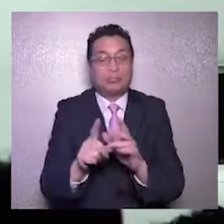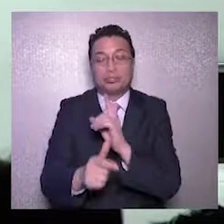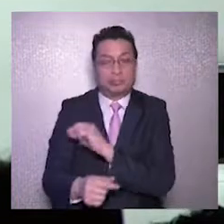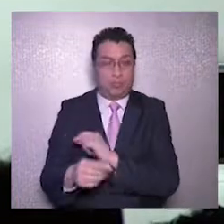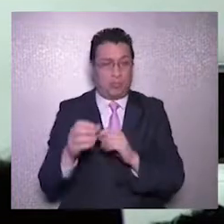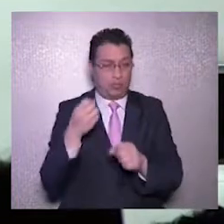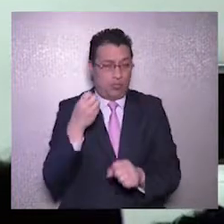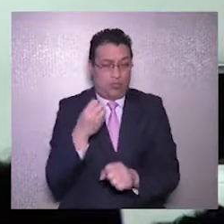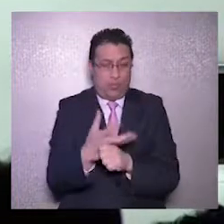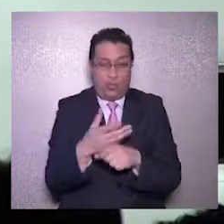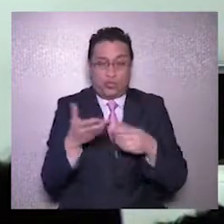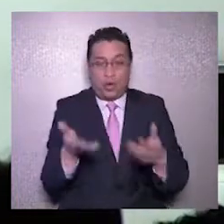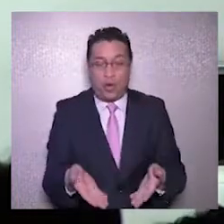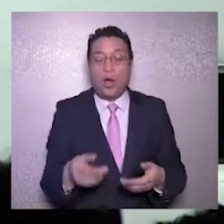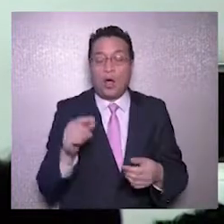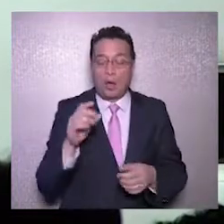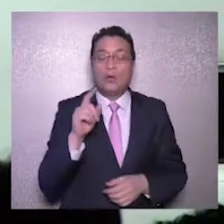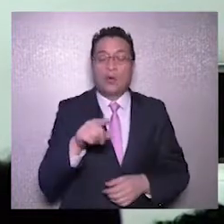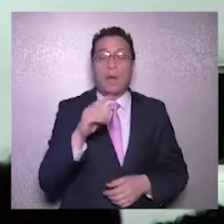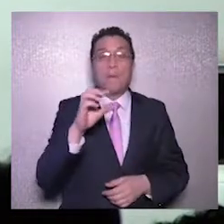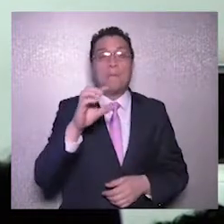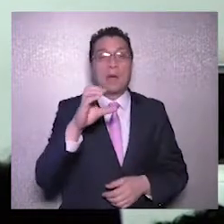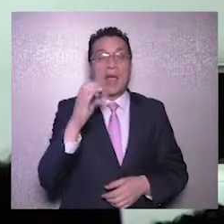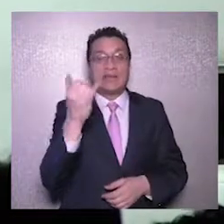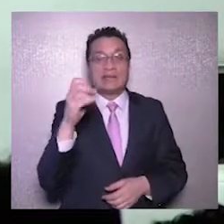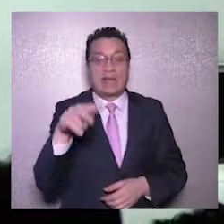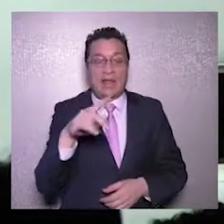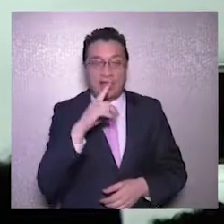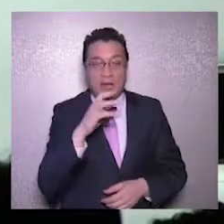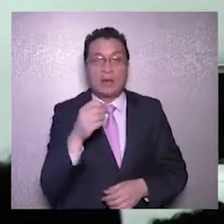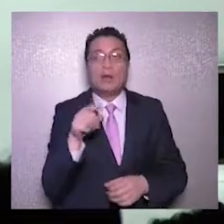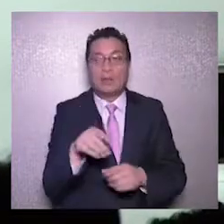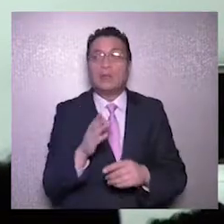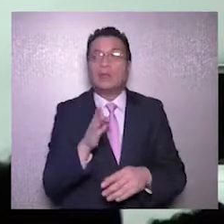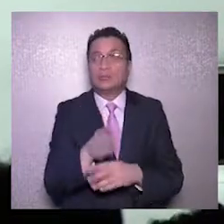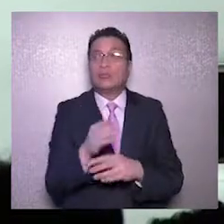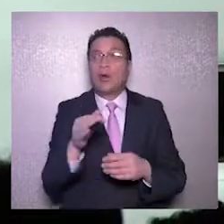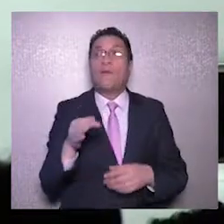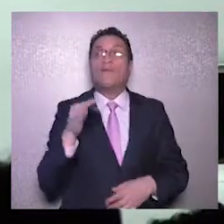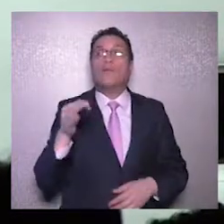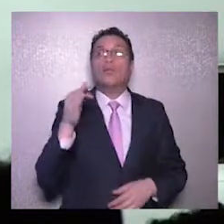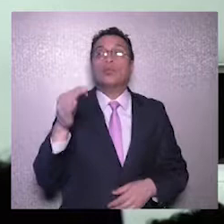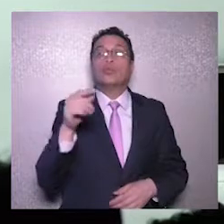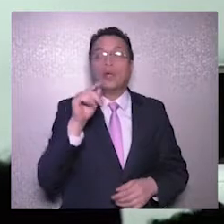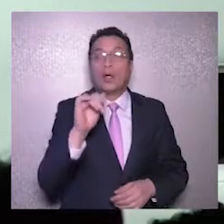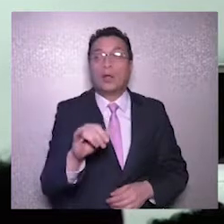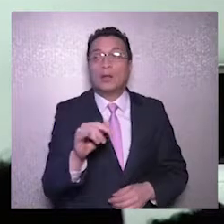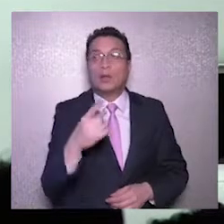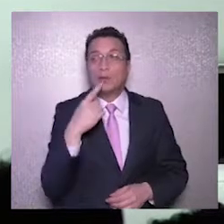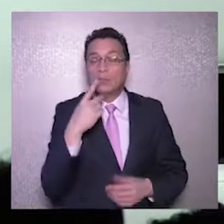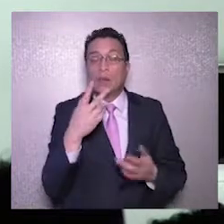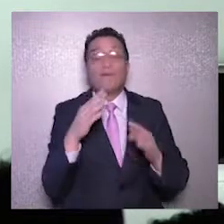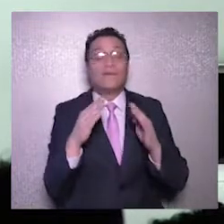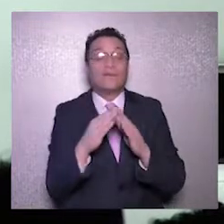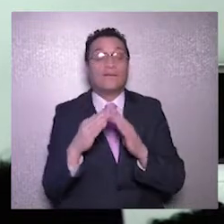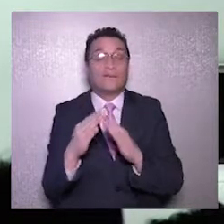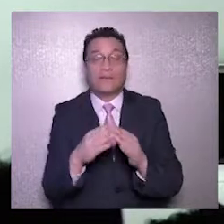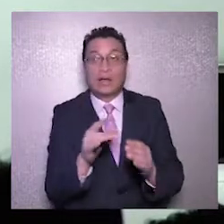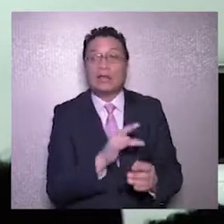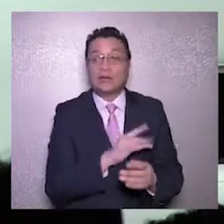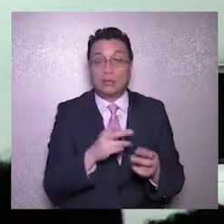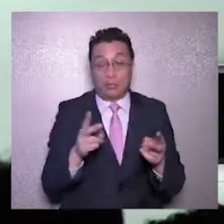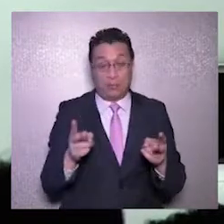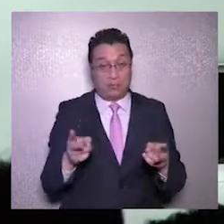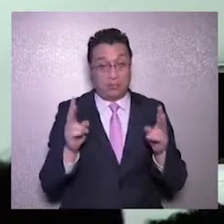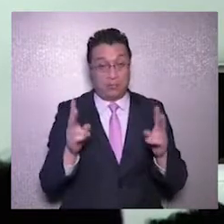de la atención y muchos pacientes en el presente y más en el futuro, y las condiciones de vivienda en Chile ya lo están